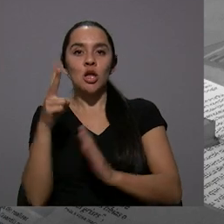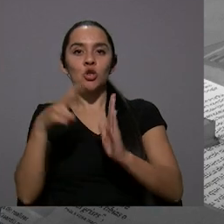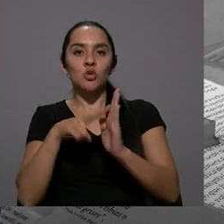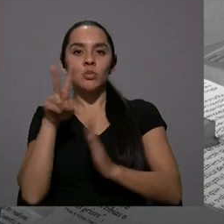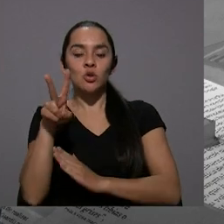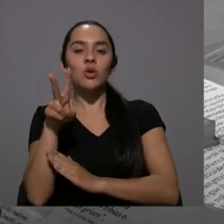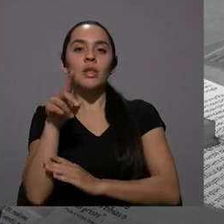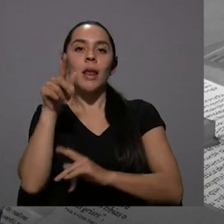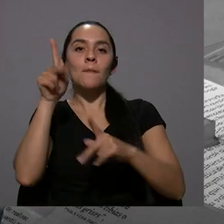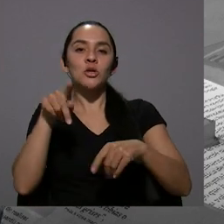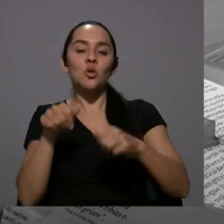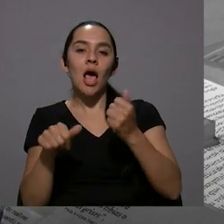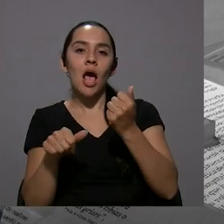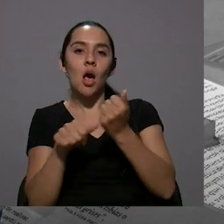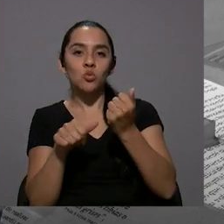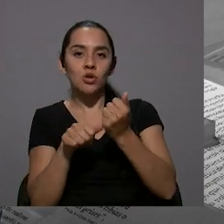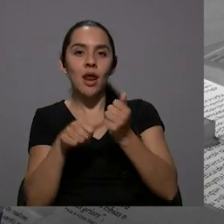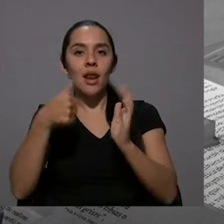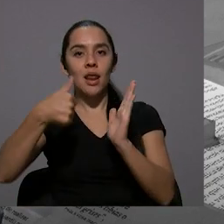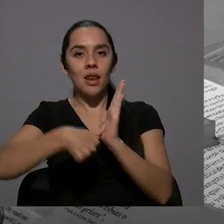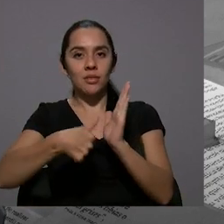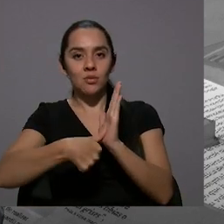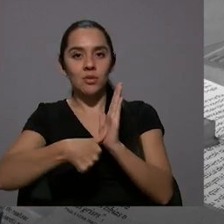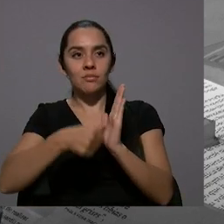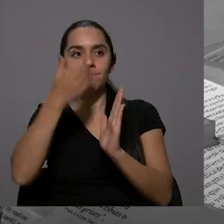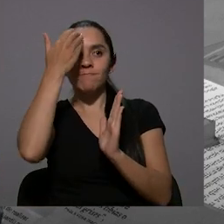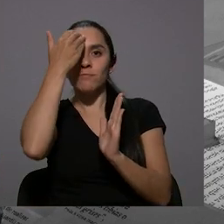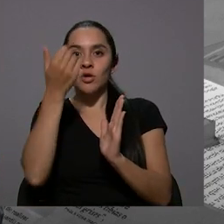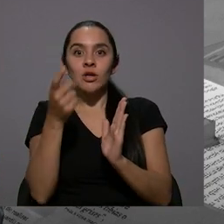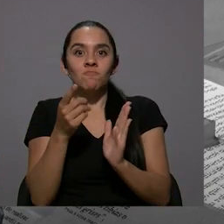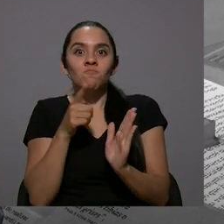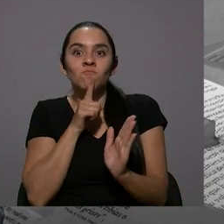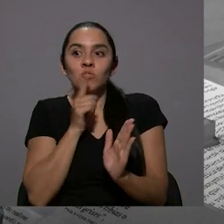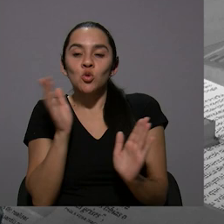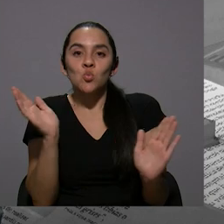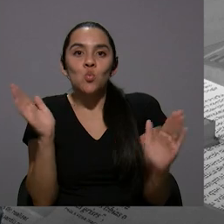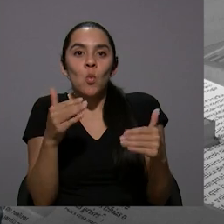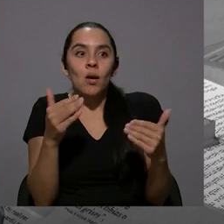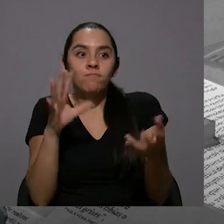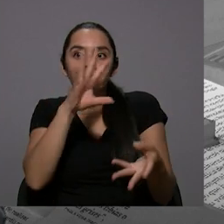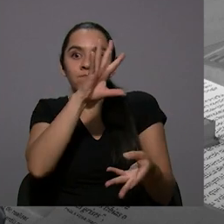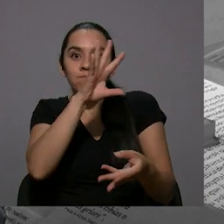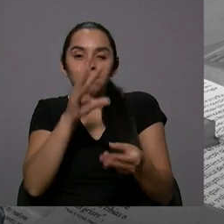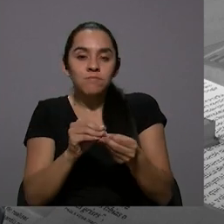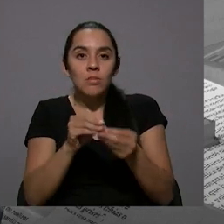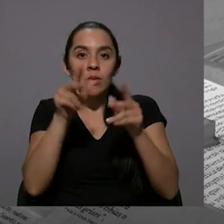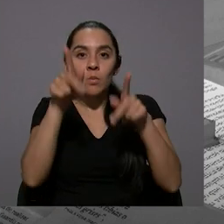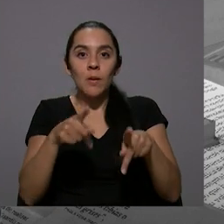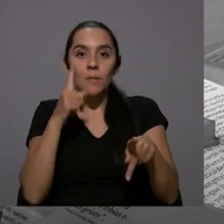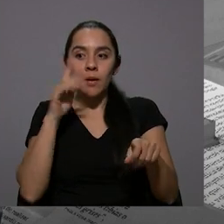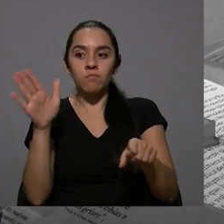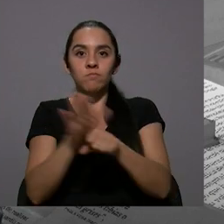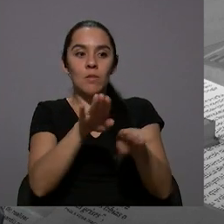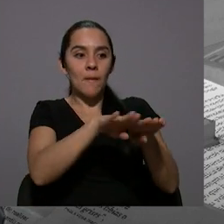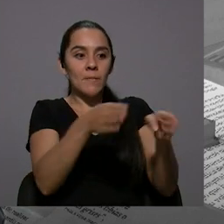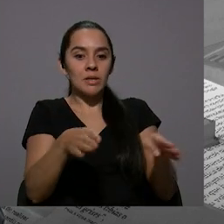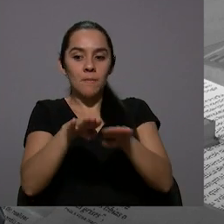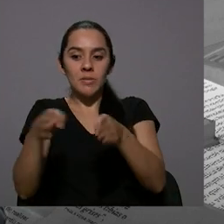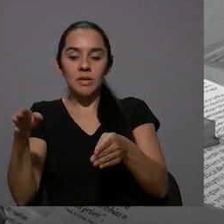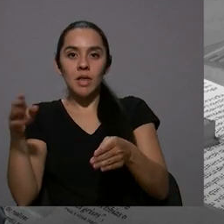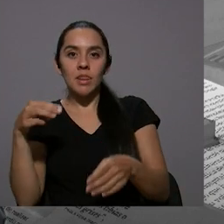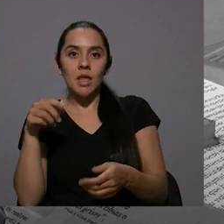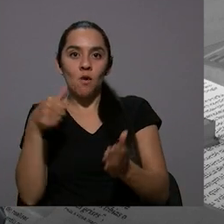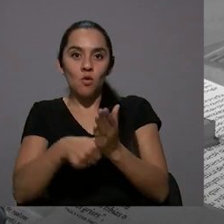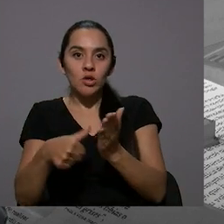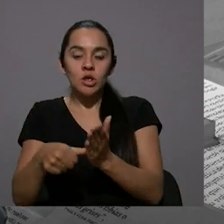auxiliar electoral por qué Porque ya no teníamos la cantidad suficiente de personas para integrar todas las mesas de votación y hemos